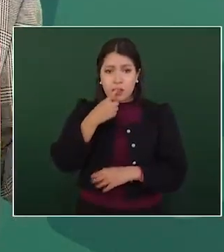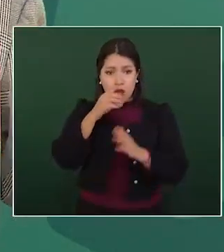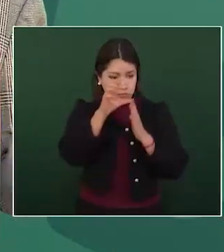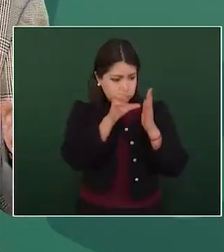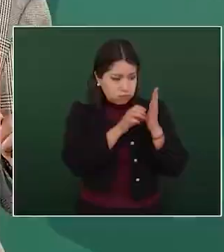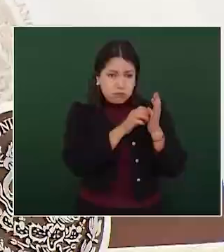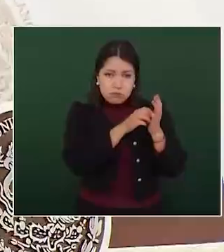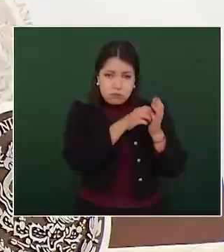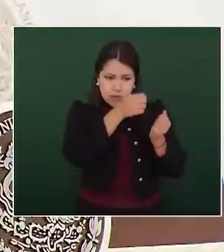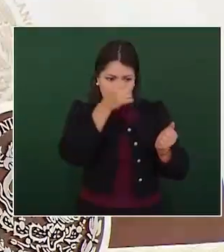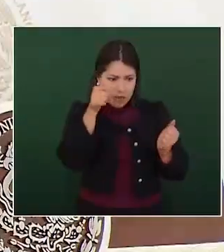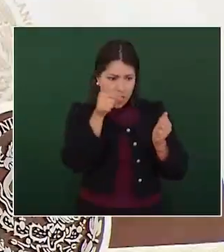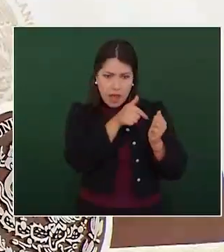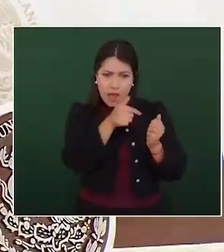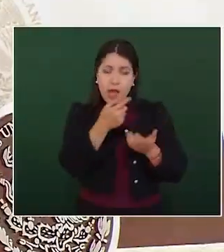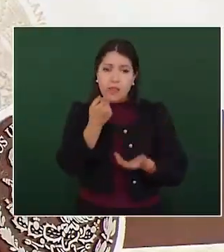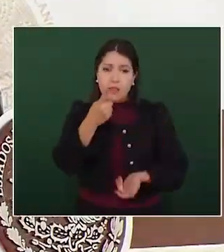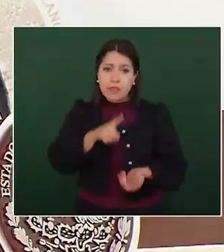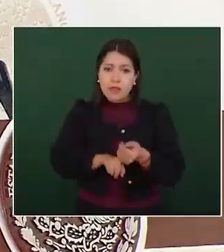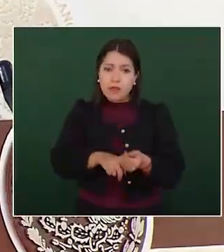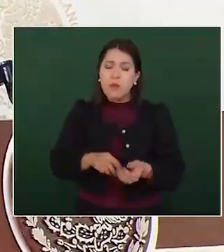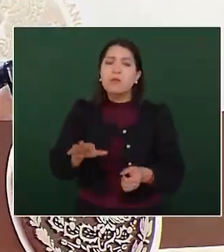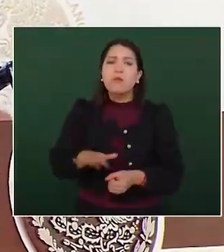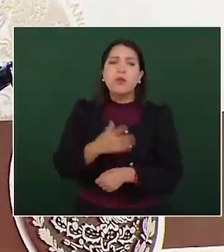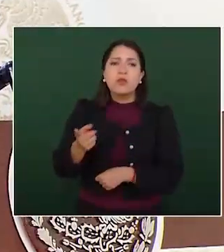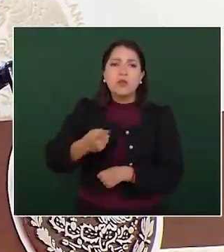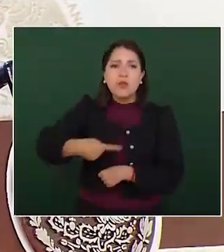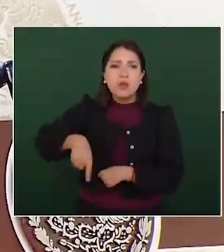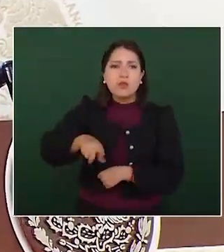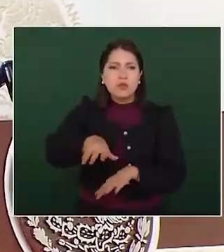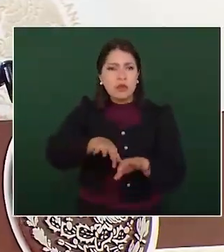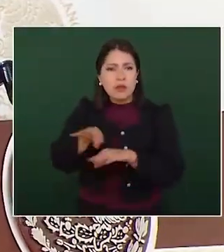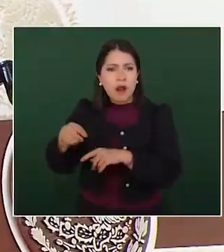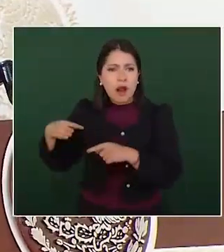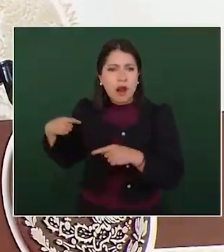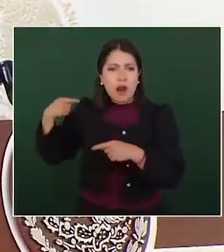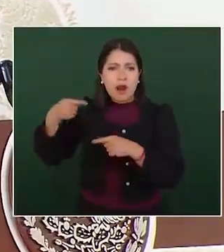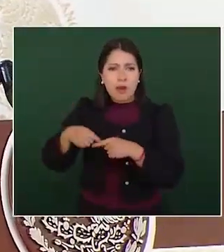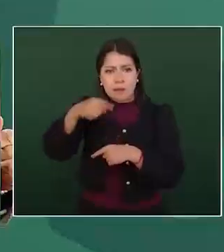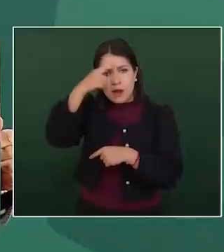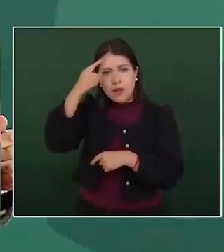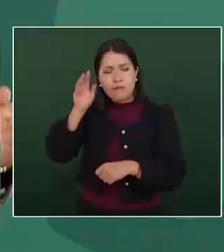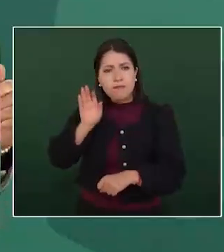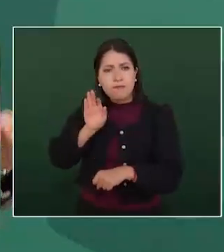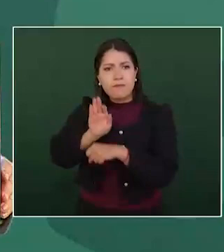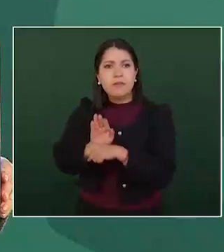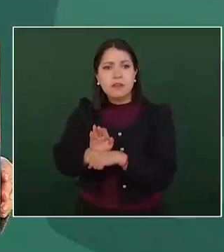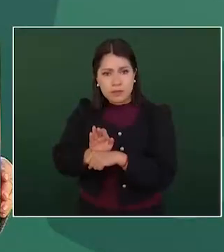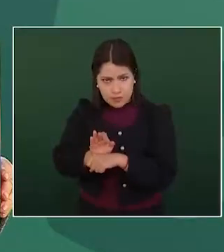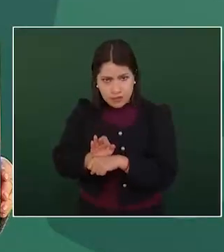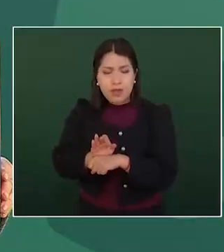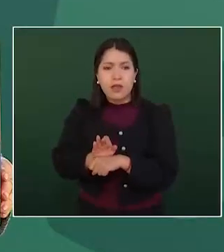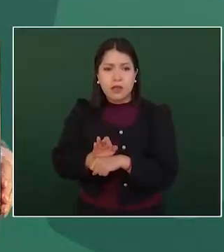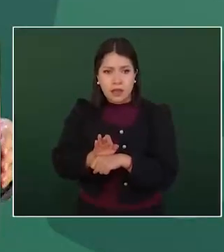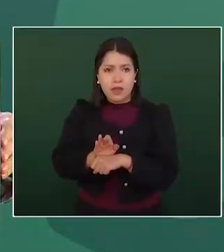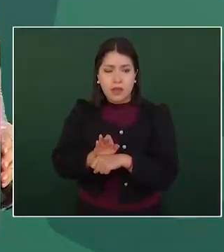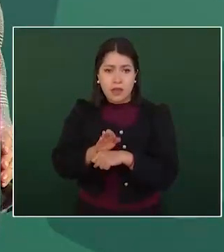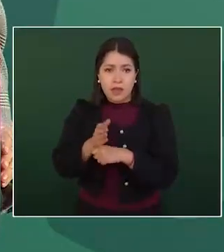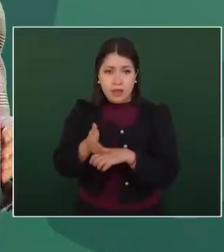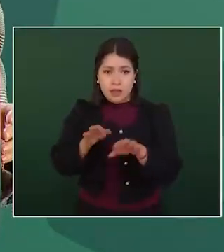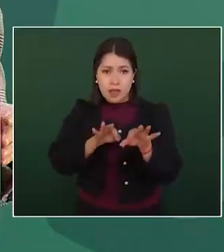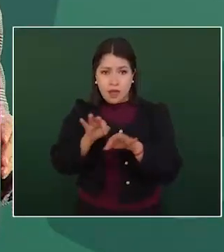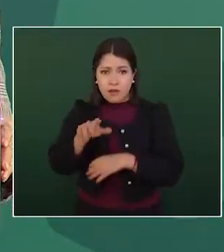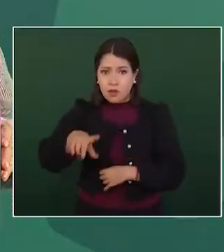Constitución. Y en ese sentido nos hemos preparado para hacer la defensa de todos los actos del gobierno, de